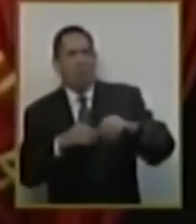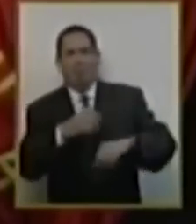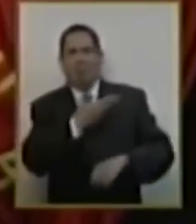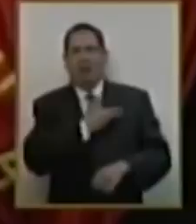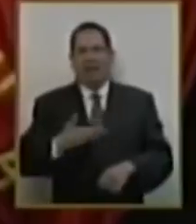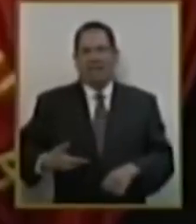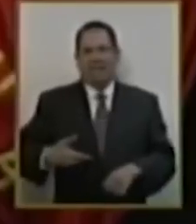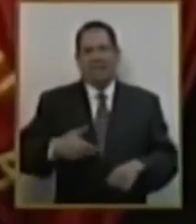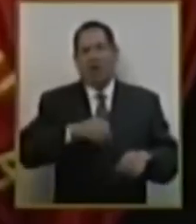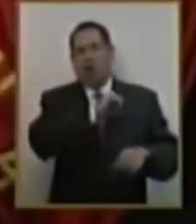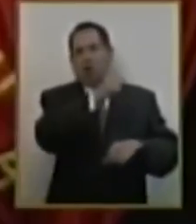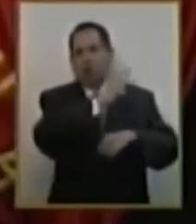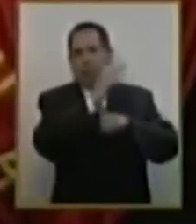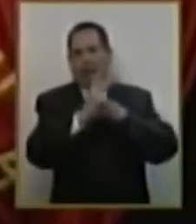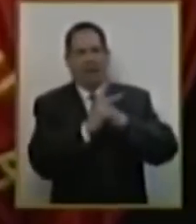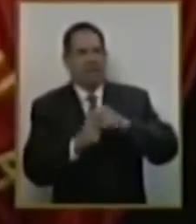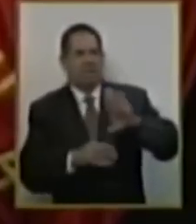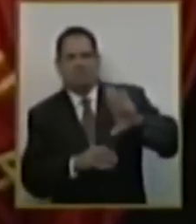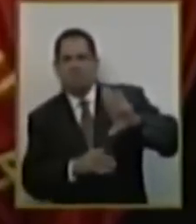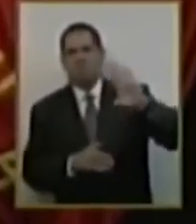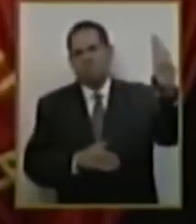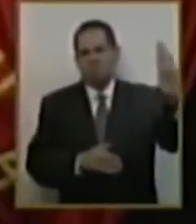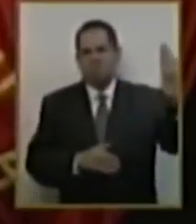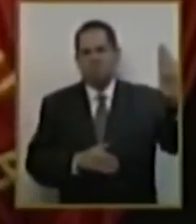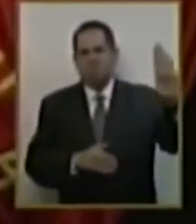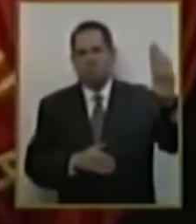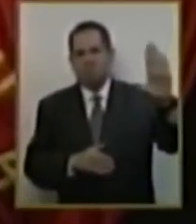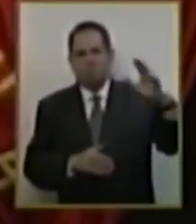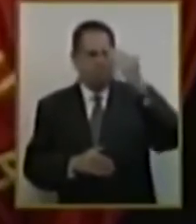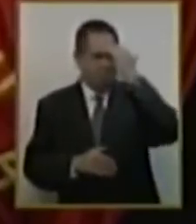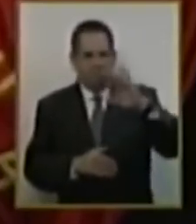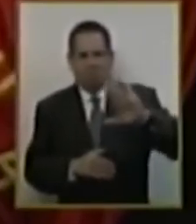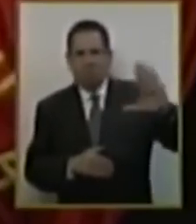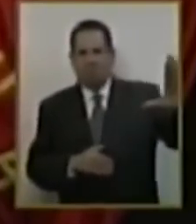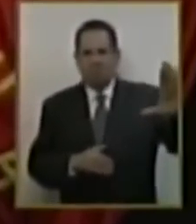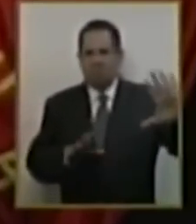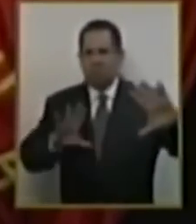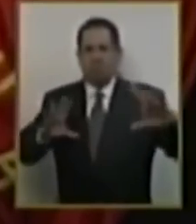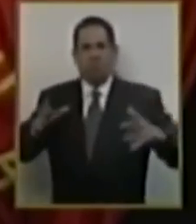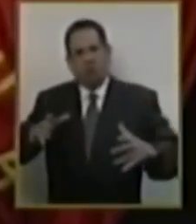mencioné y que no permita una